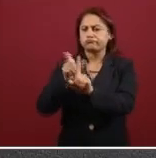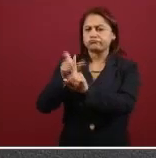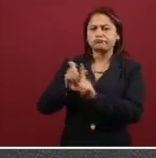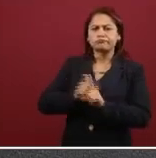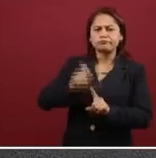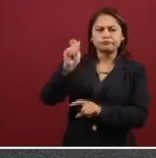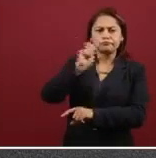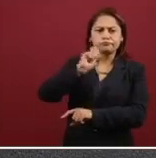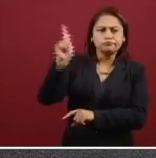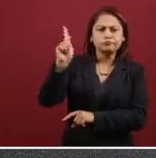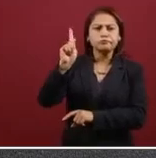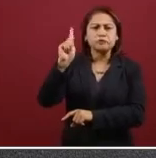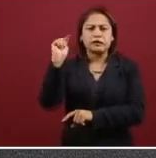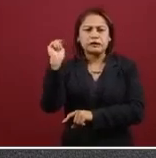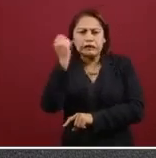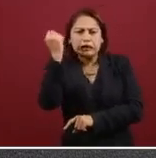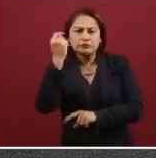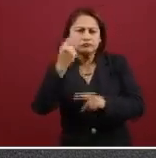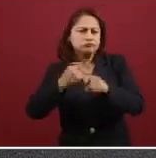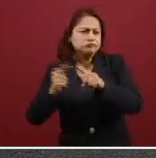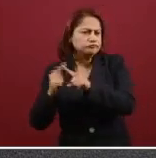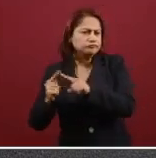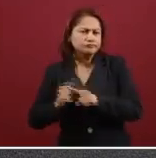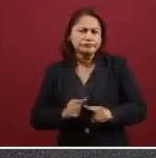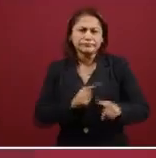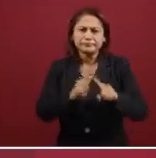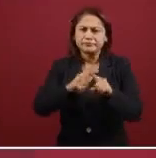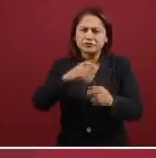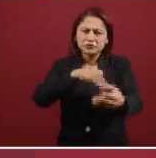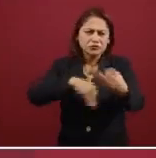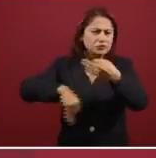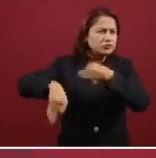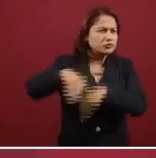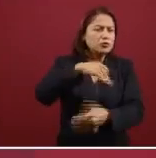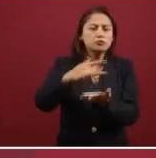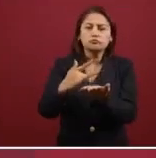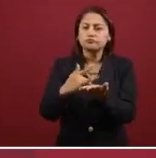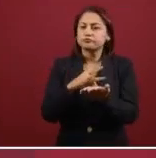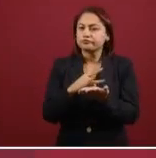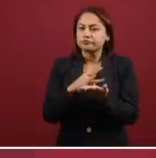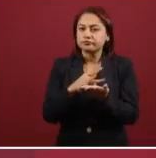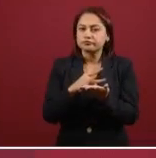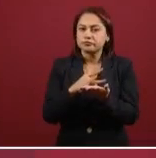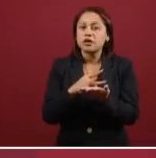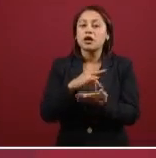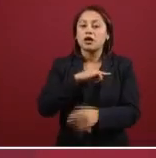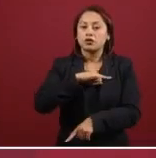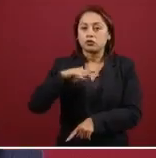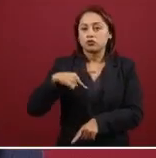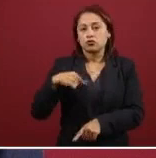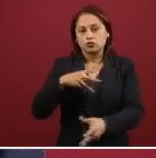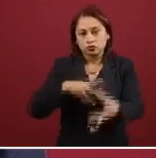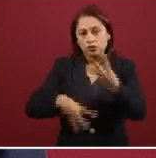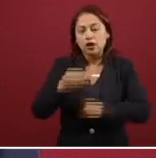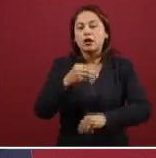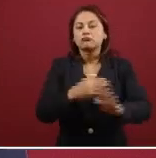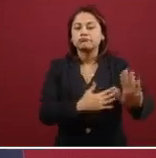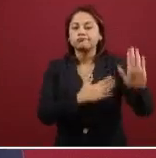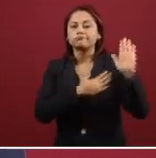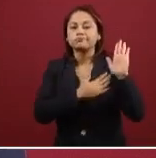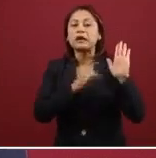y el compromiso es que se les mejore su